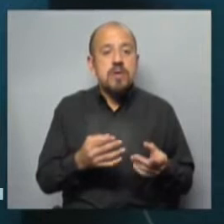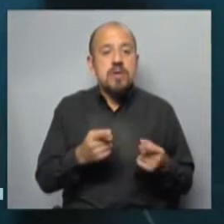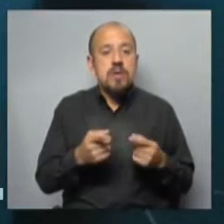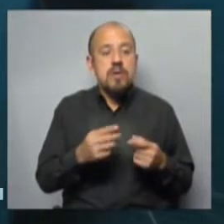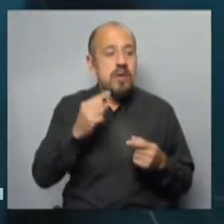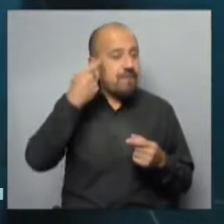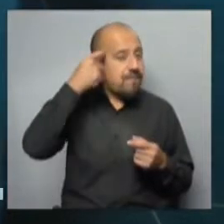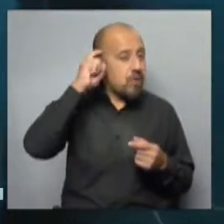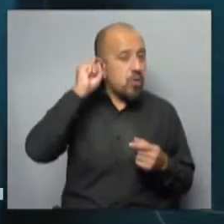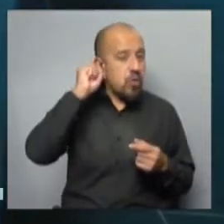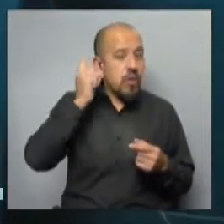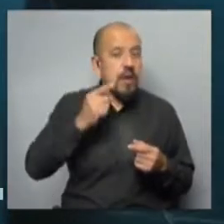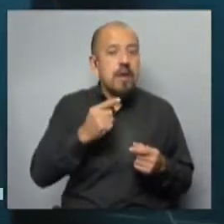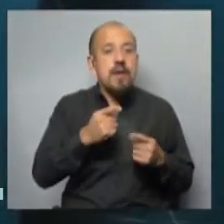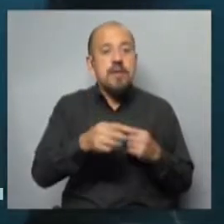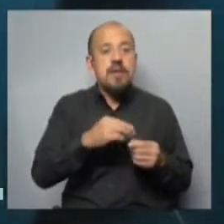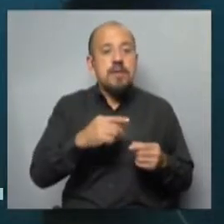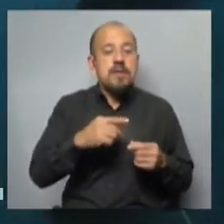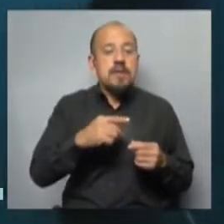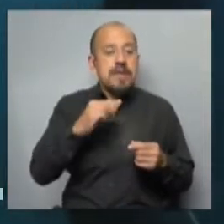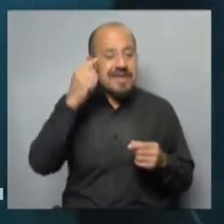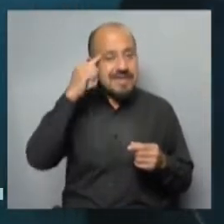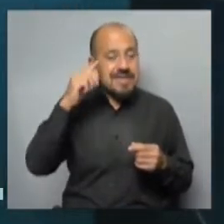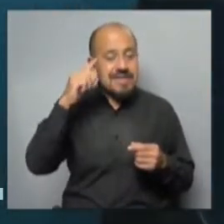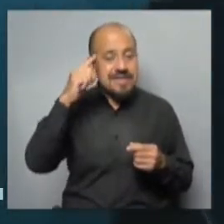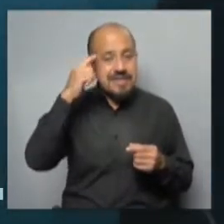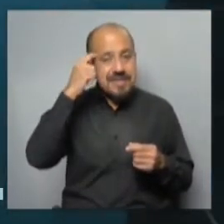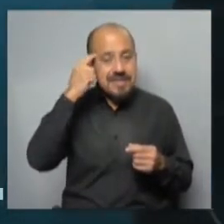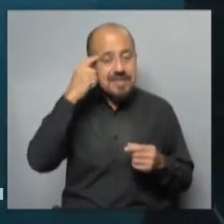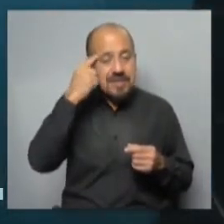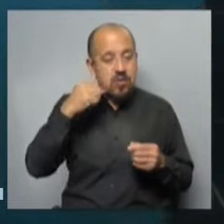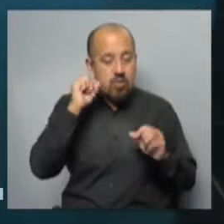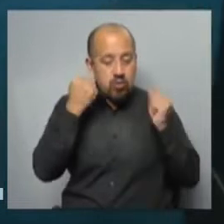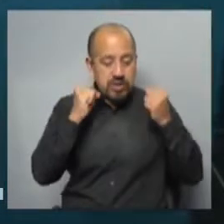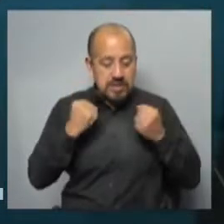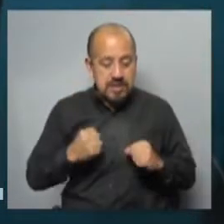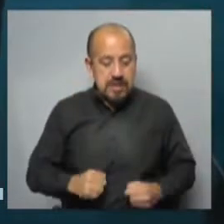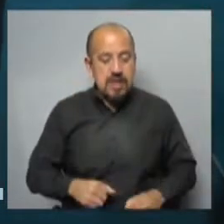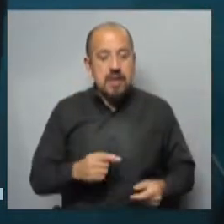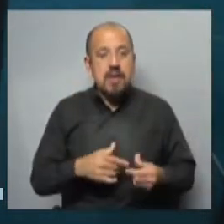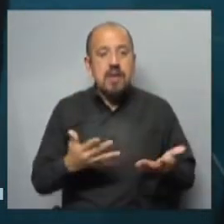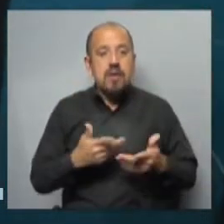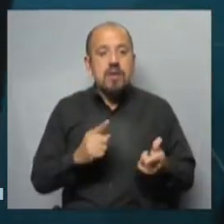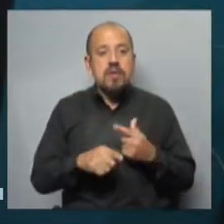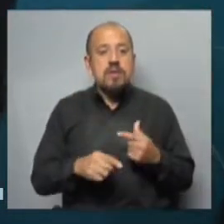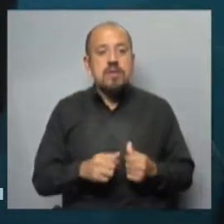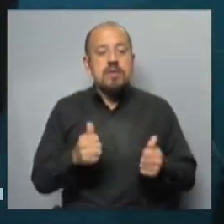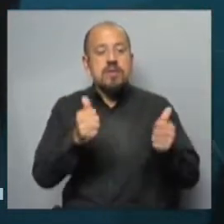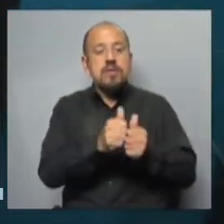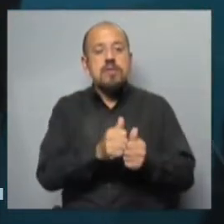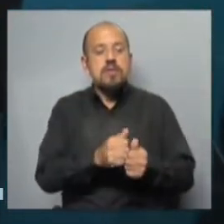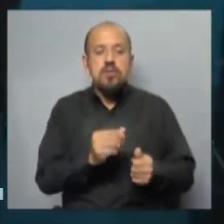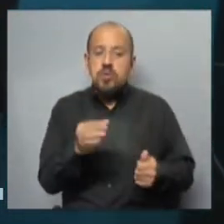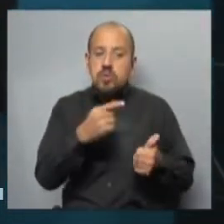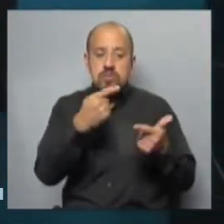fonoaudiólogas al principio psicomotricistas las terapeutas ocupacionales ahora que es una figura que que es bien importante pero